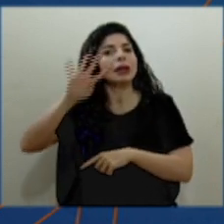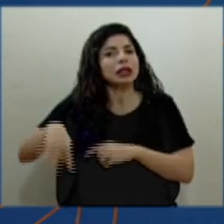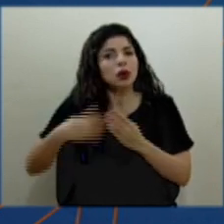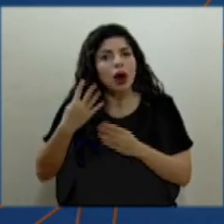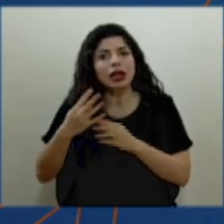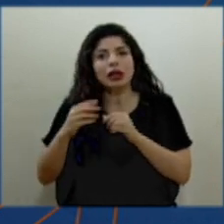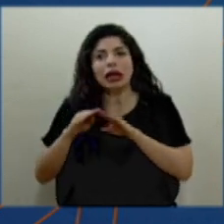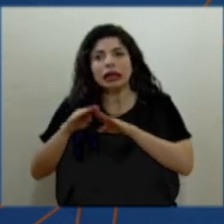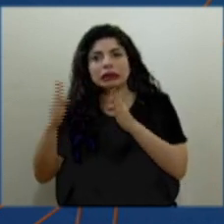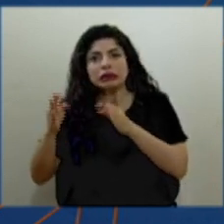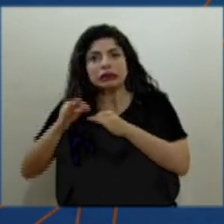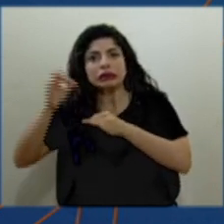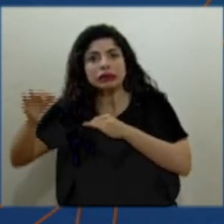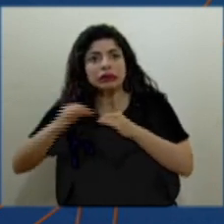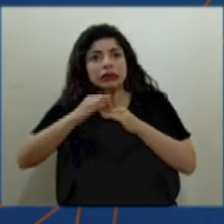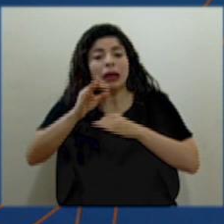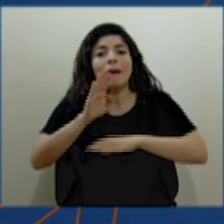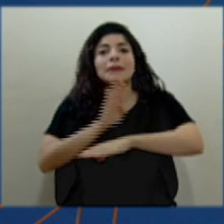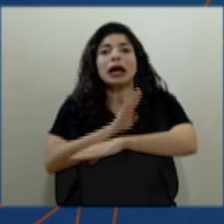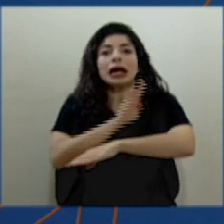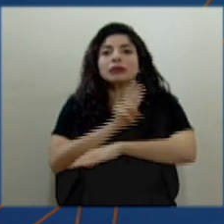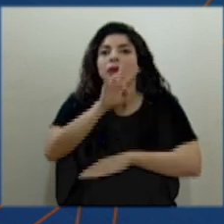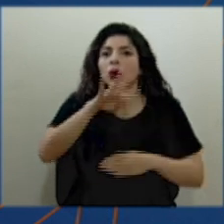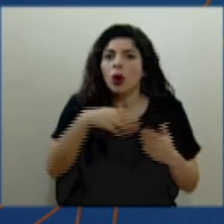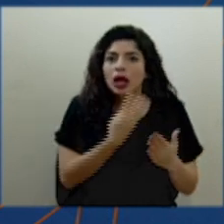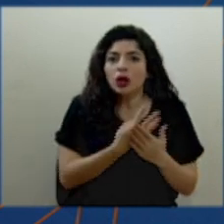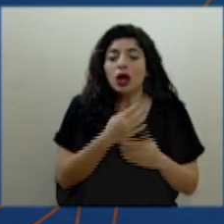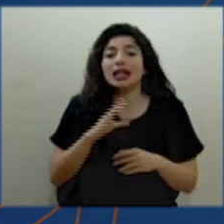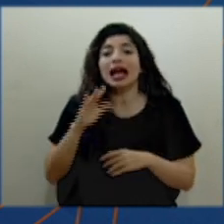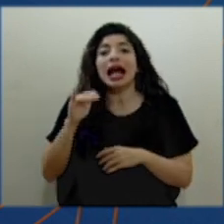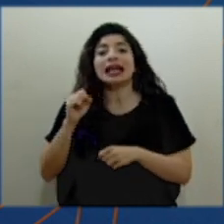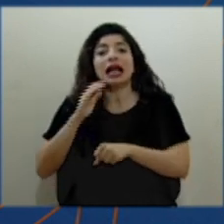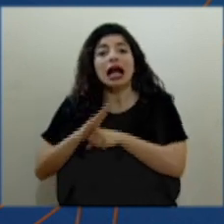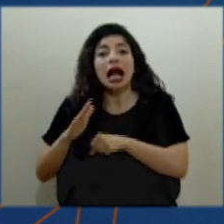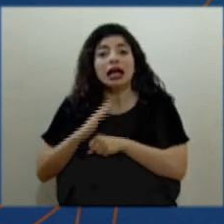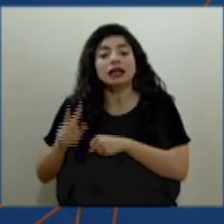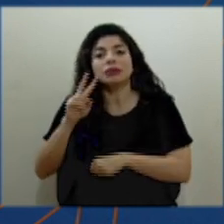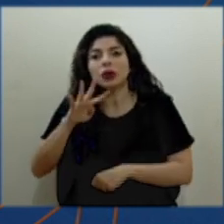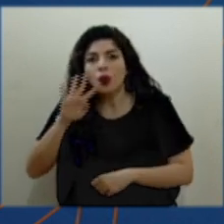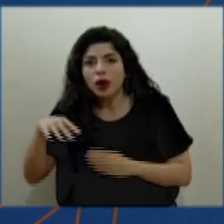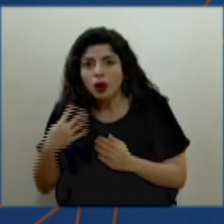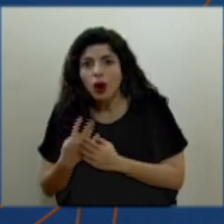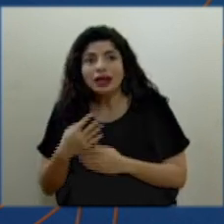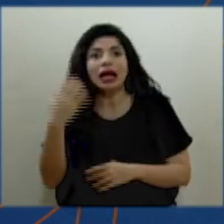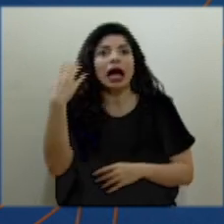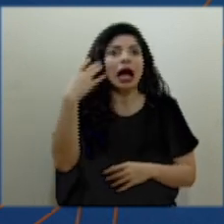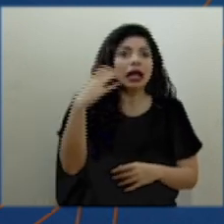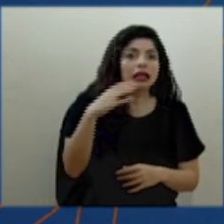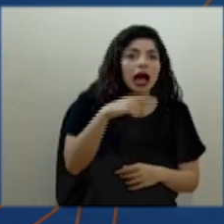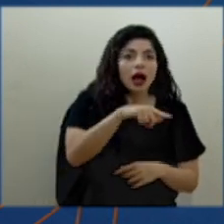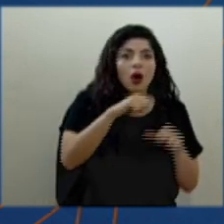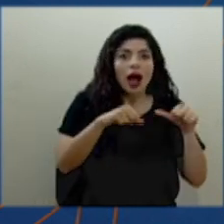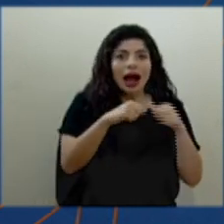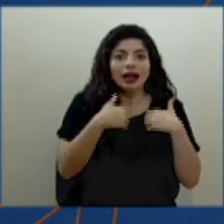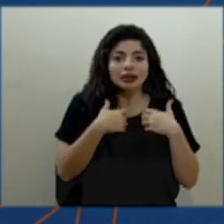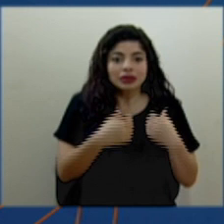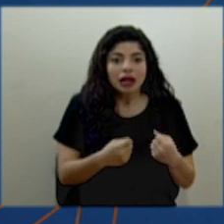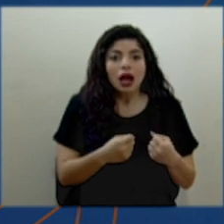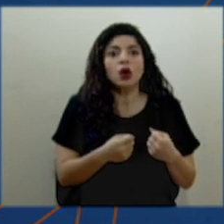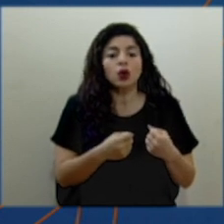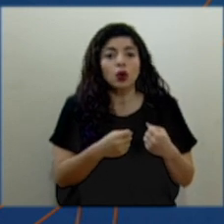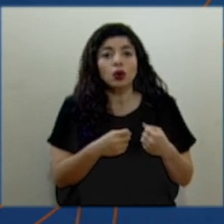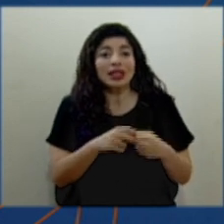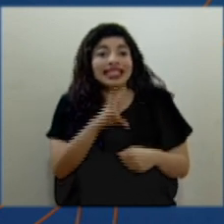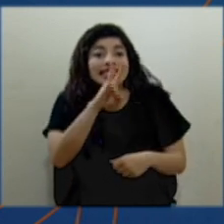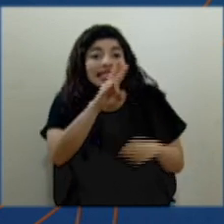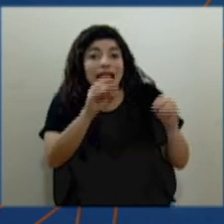horas, en Bagaces 24 horas, en el CAIS de Cañas 24 horas, en Cartago, en el área de salud, vamos a atender